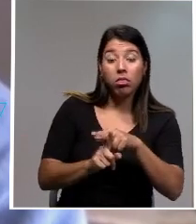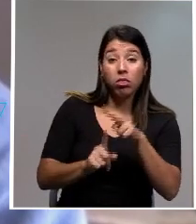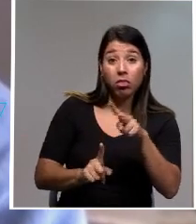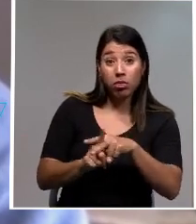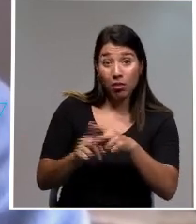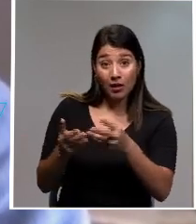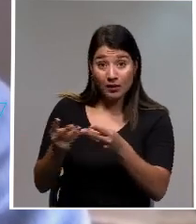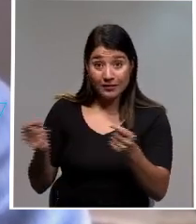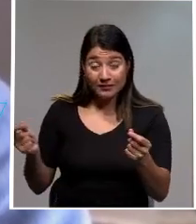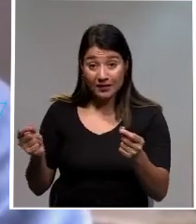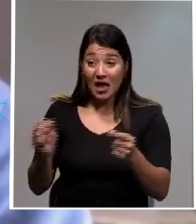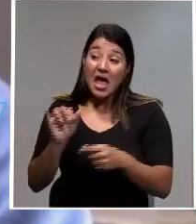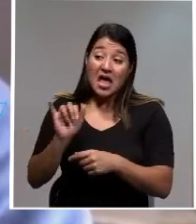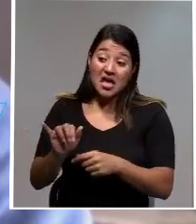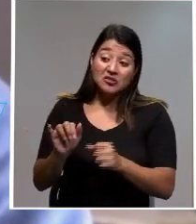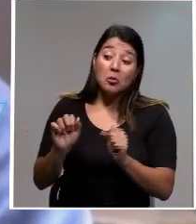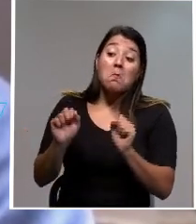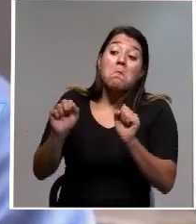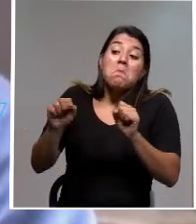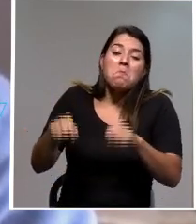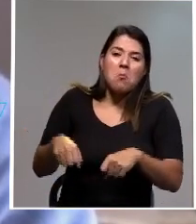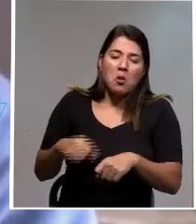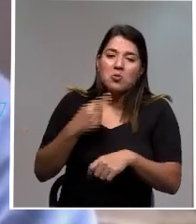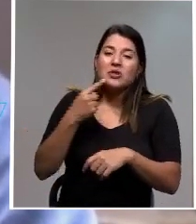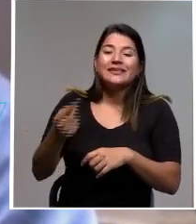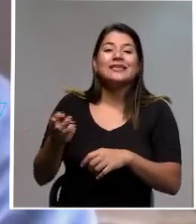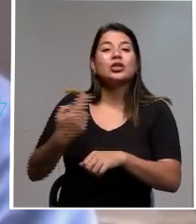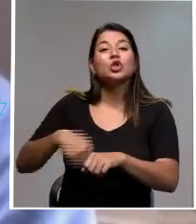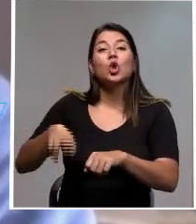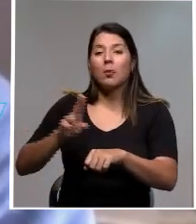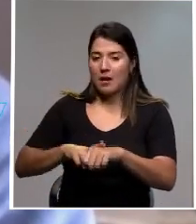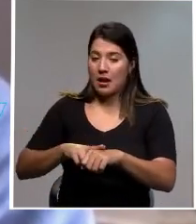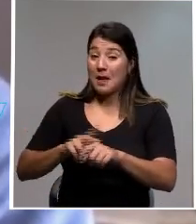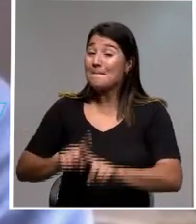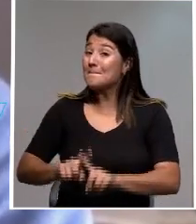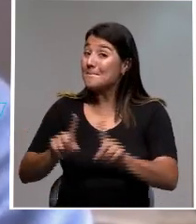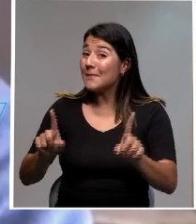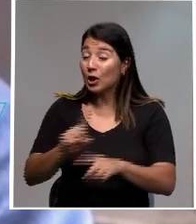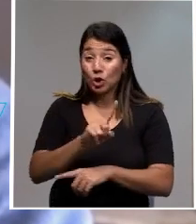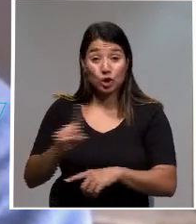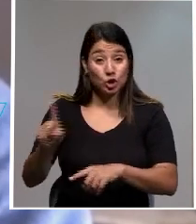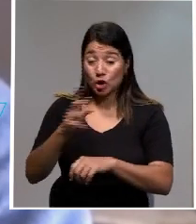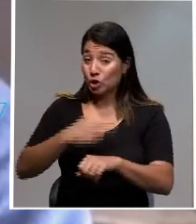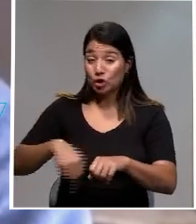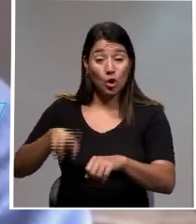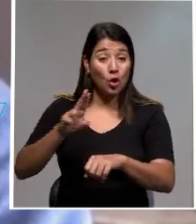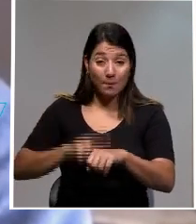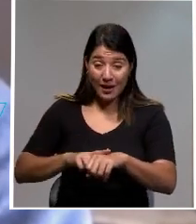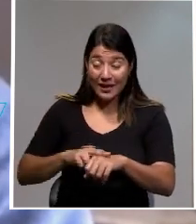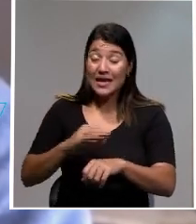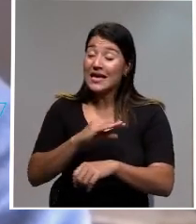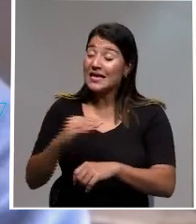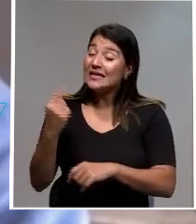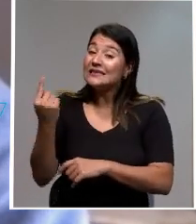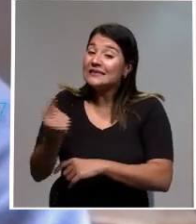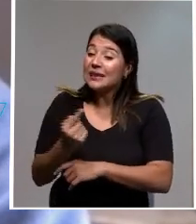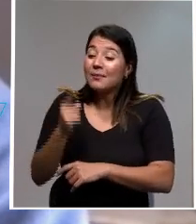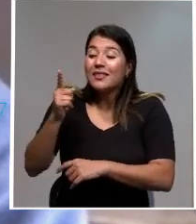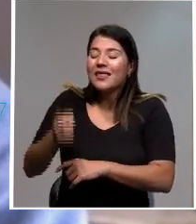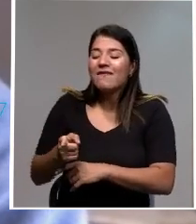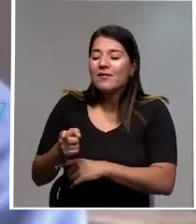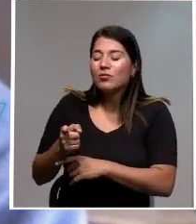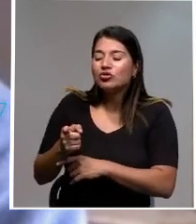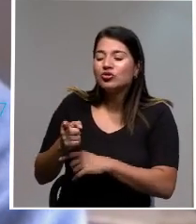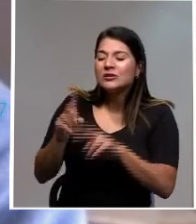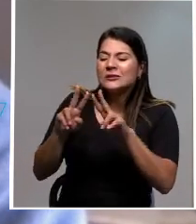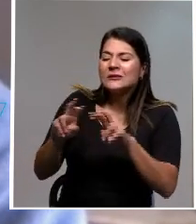se puede considerar que es normal. Lo que no es normal, y hay que buscar siempre las razones con esto, es la dimensión